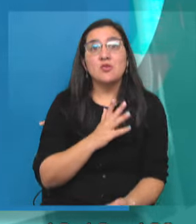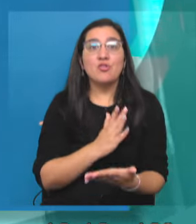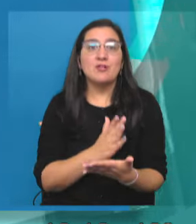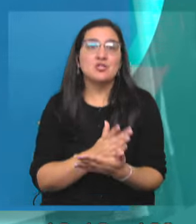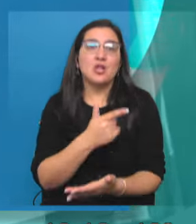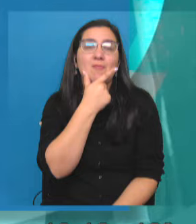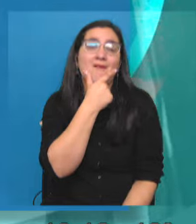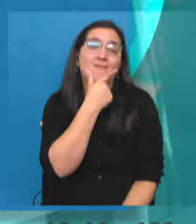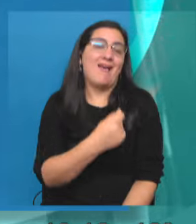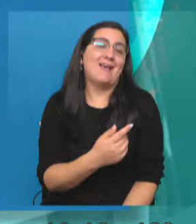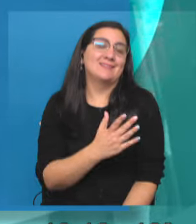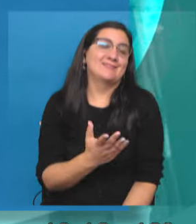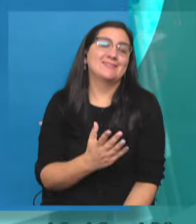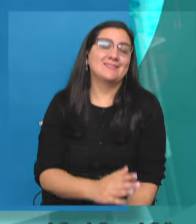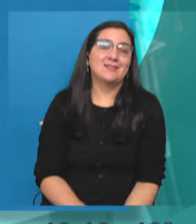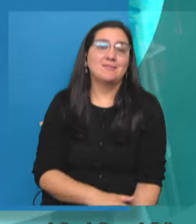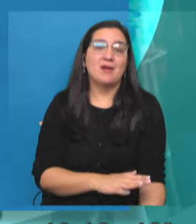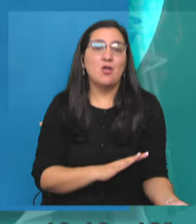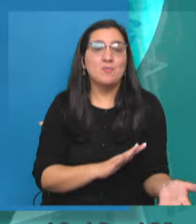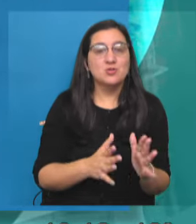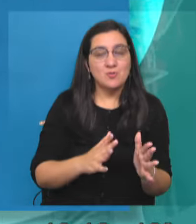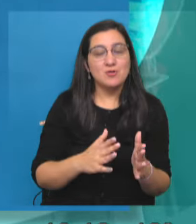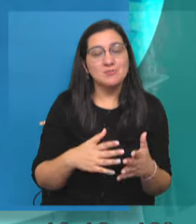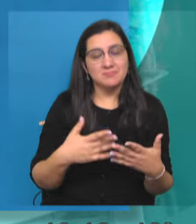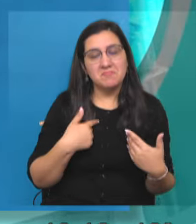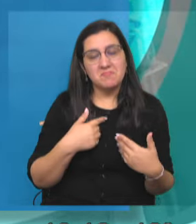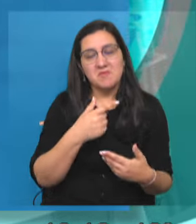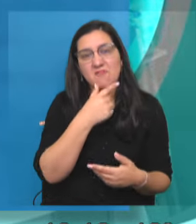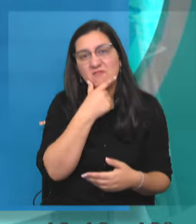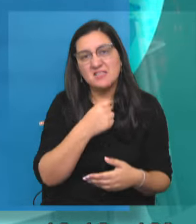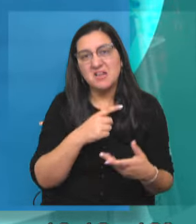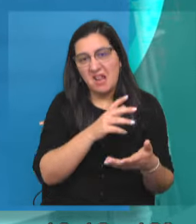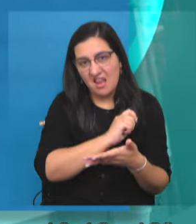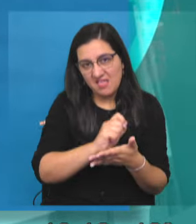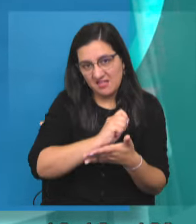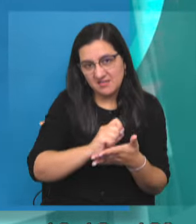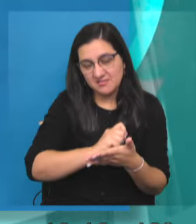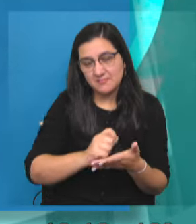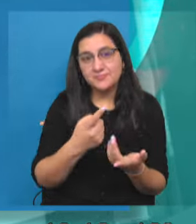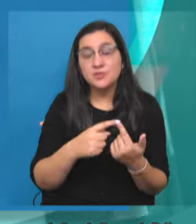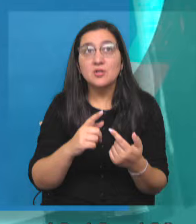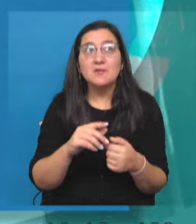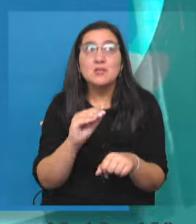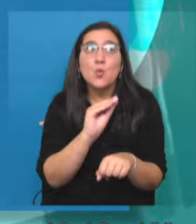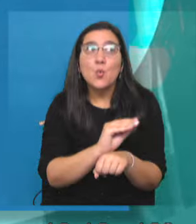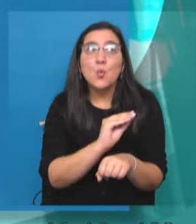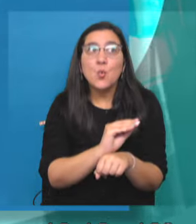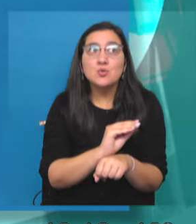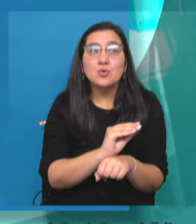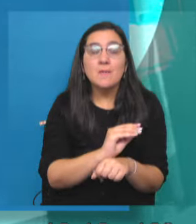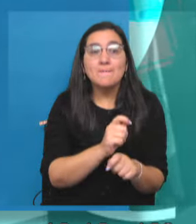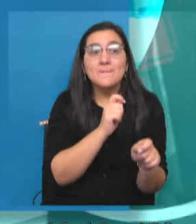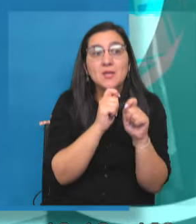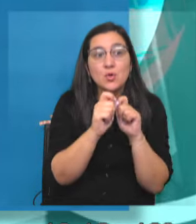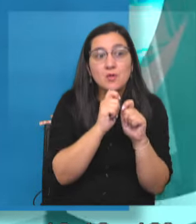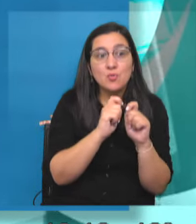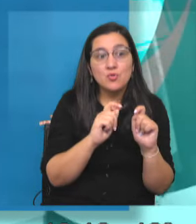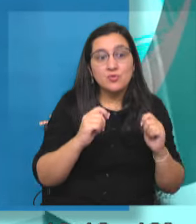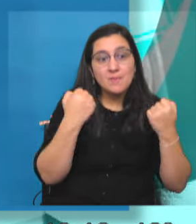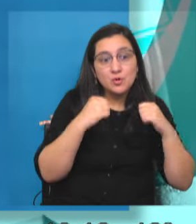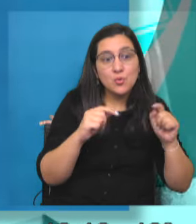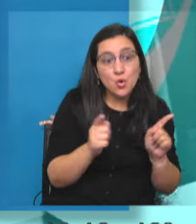fácil para los más o menos adaptados a las letras, digo, está, hago, en vez de hacer un cursillo de periodismo deportivo corto,